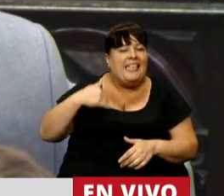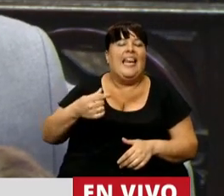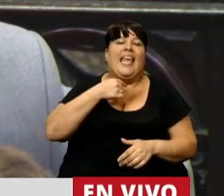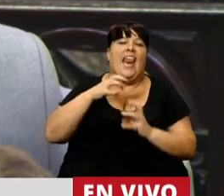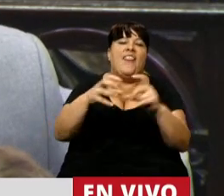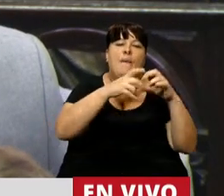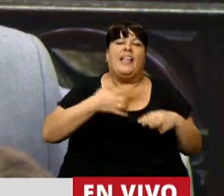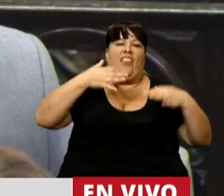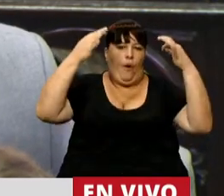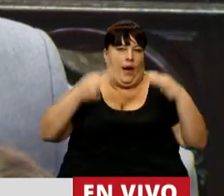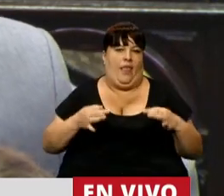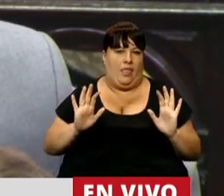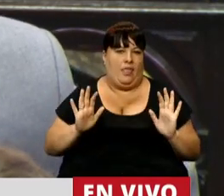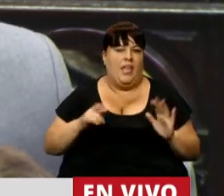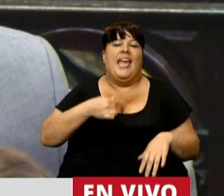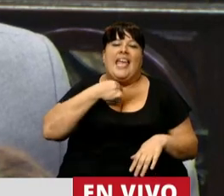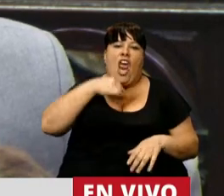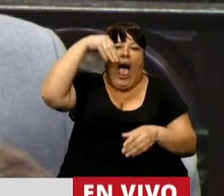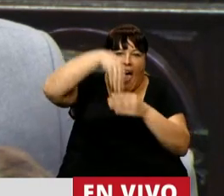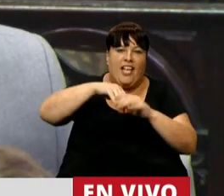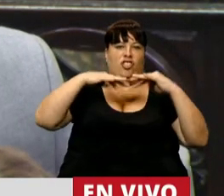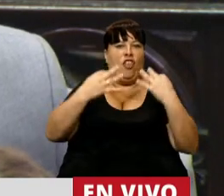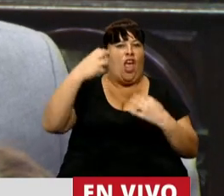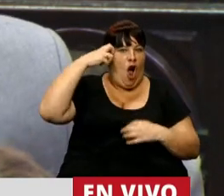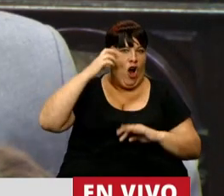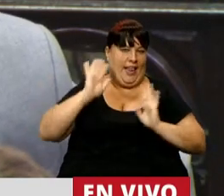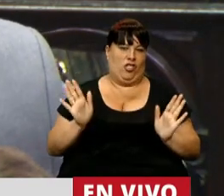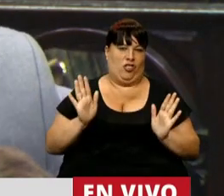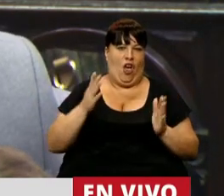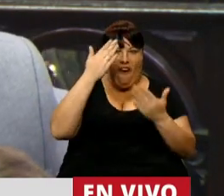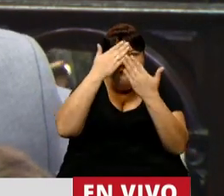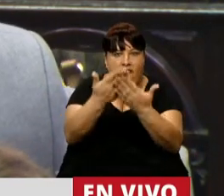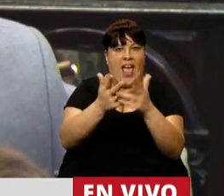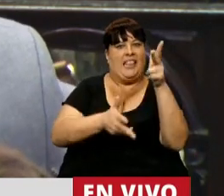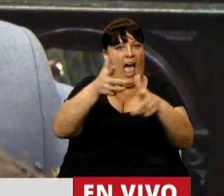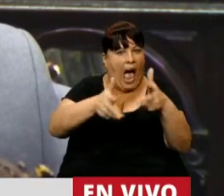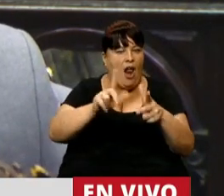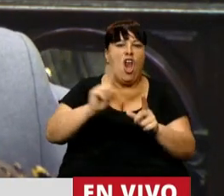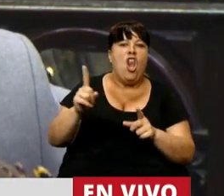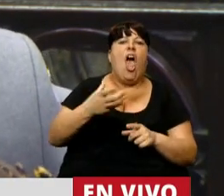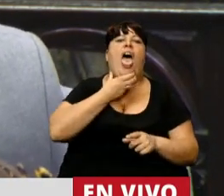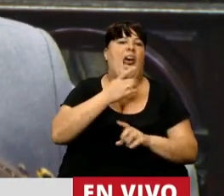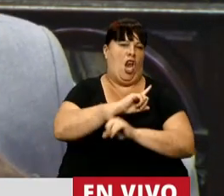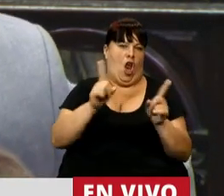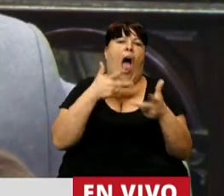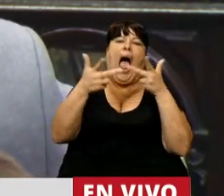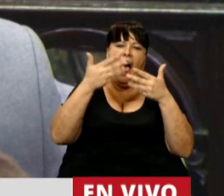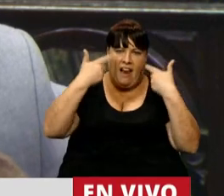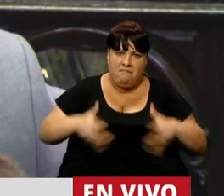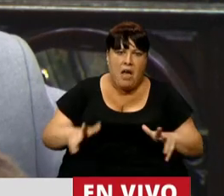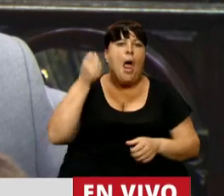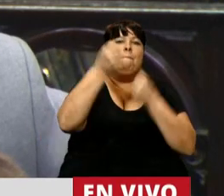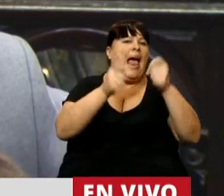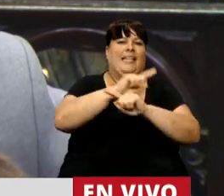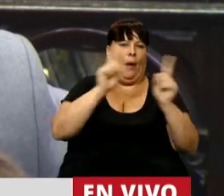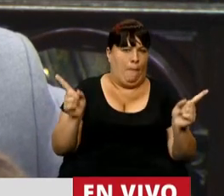queremos debates en serio. Los queremos acá adentro, en el recinto, mirándolo a los ojos, sin agarrar del cuello a nadie y sin